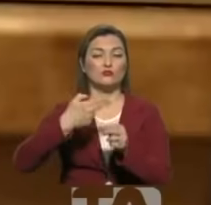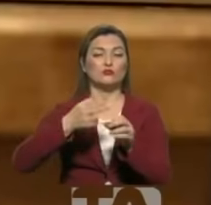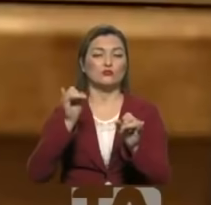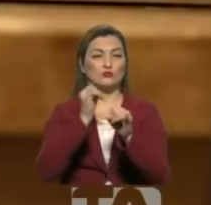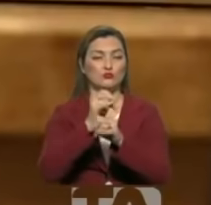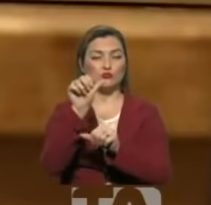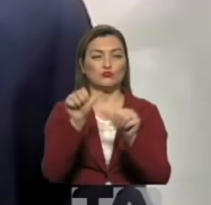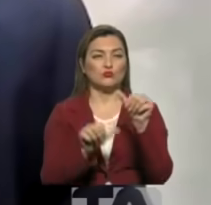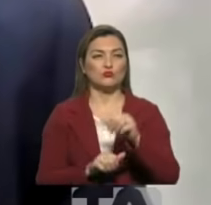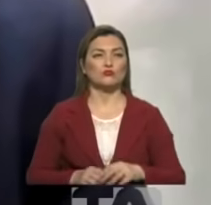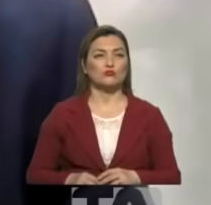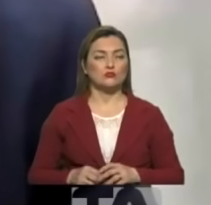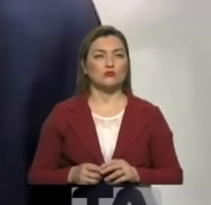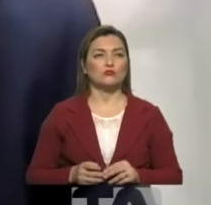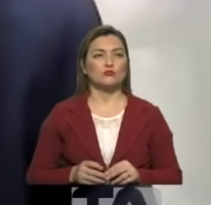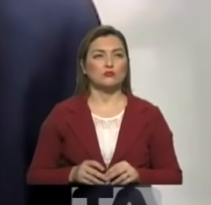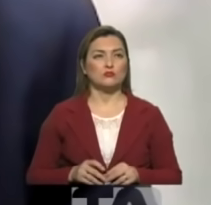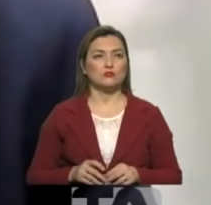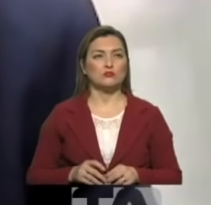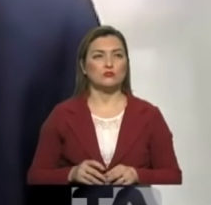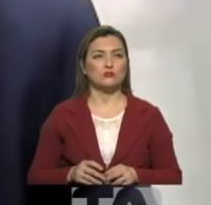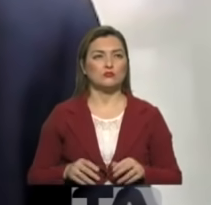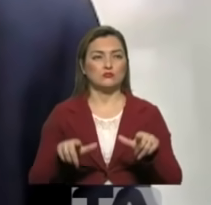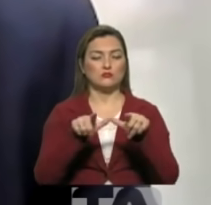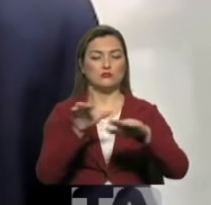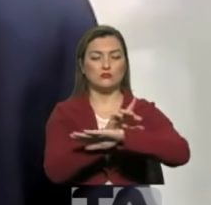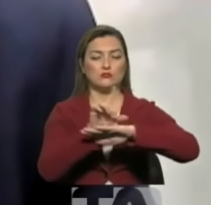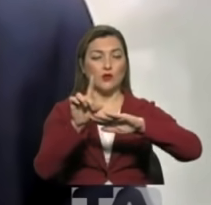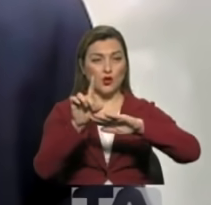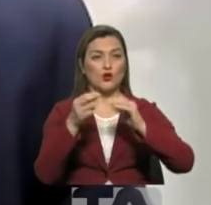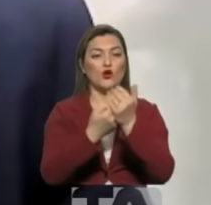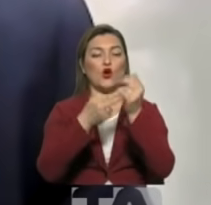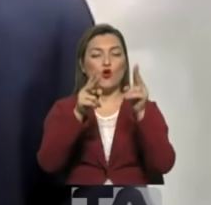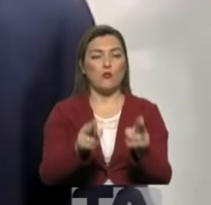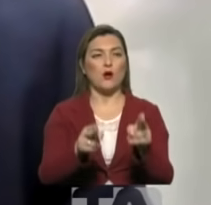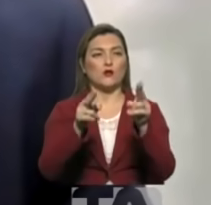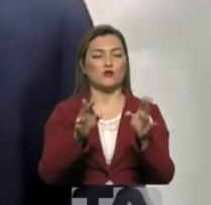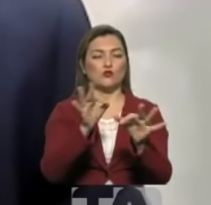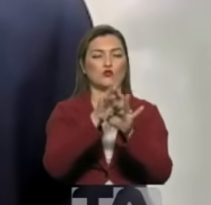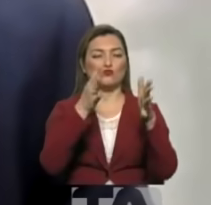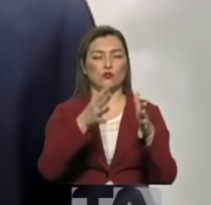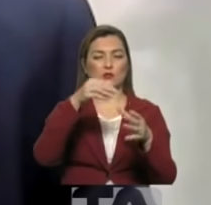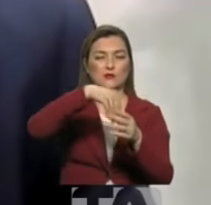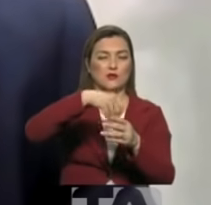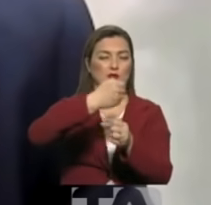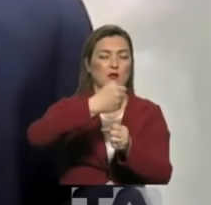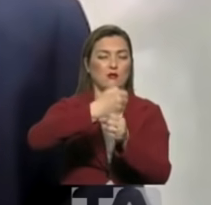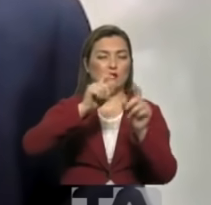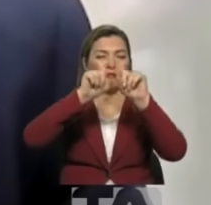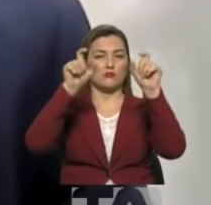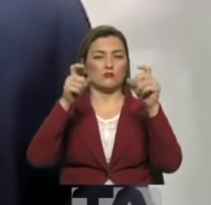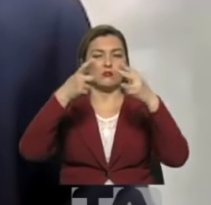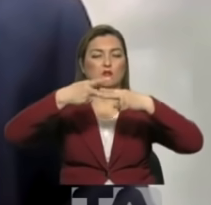como sus asesores. Tenemos un certificado de la Dirección de Talento Humano que ningún funcionario que labora en esta empresa